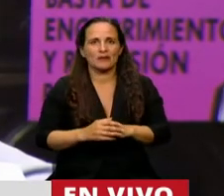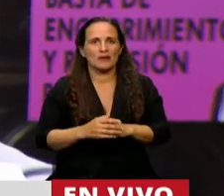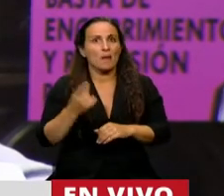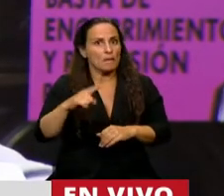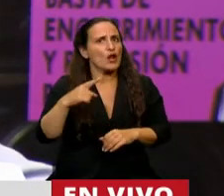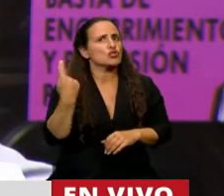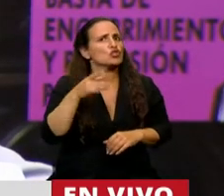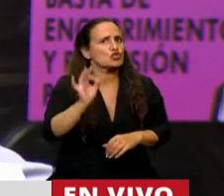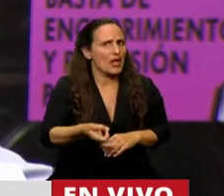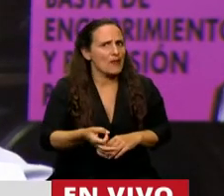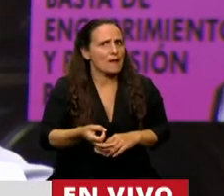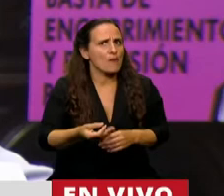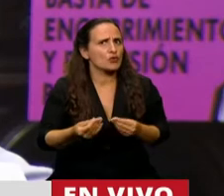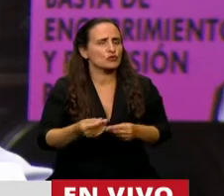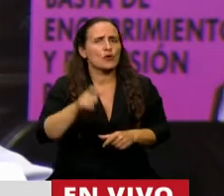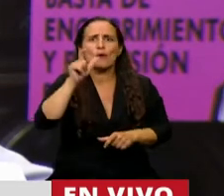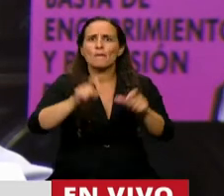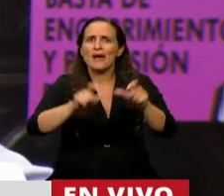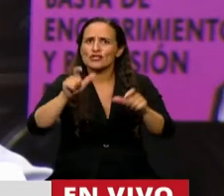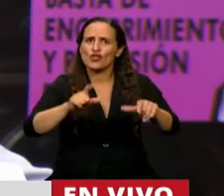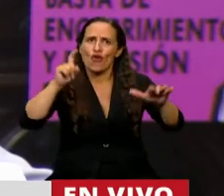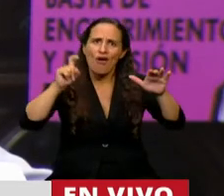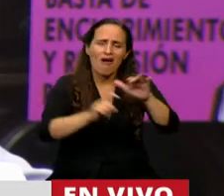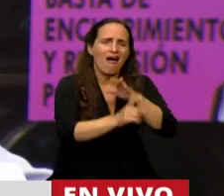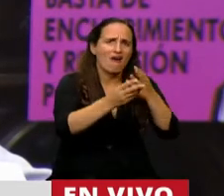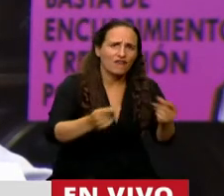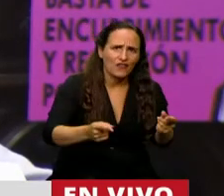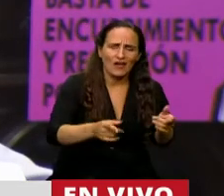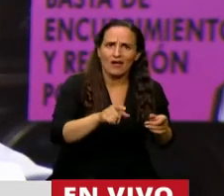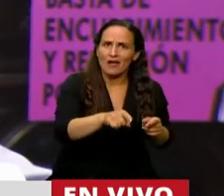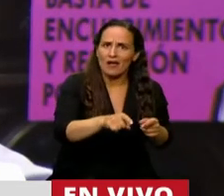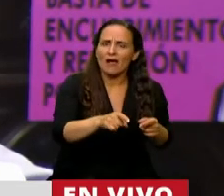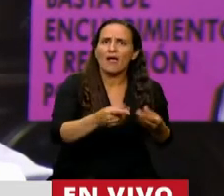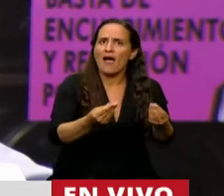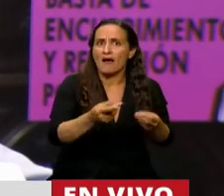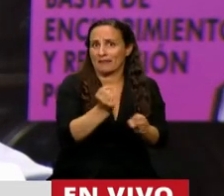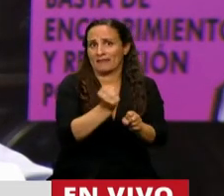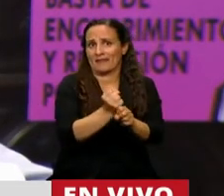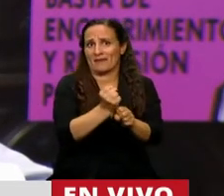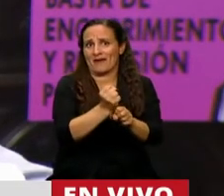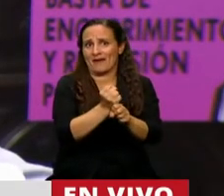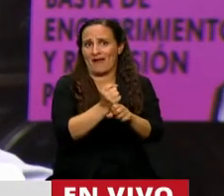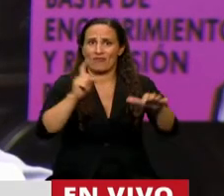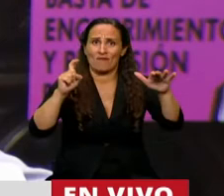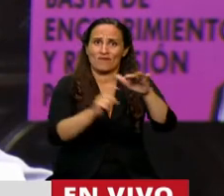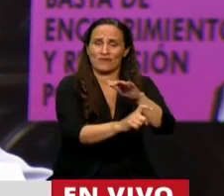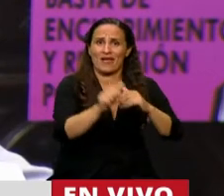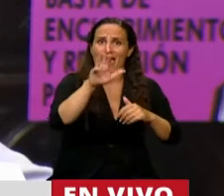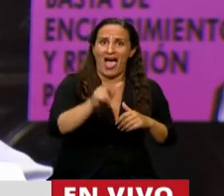accidente fue justamente en un acto de servicio donde el Ara San Juan y su